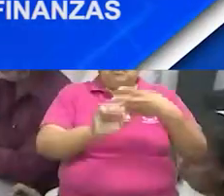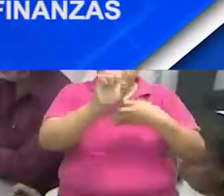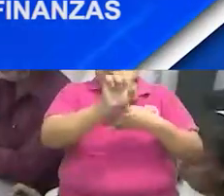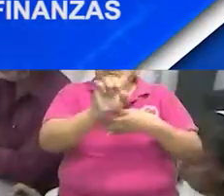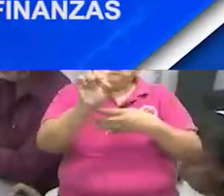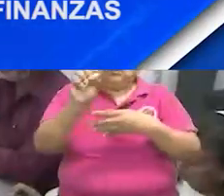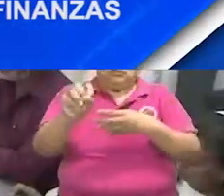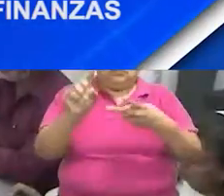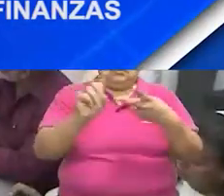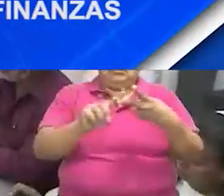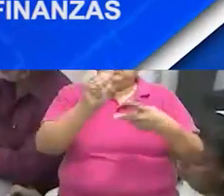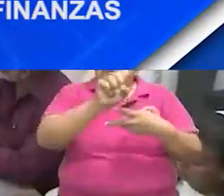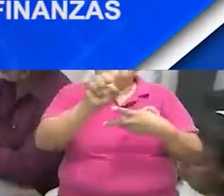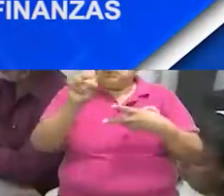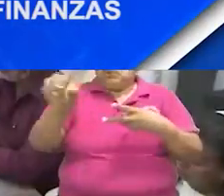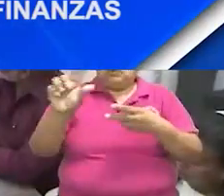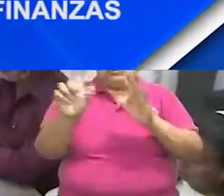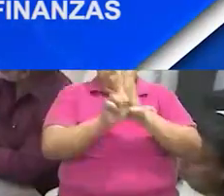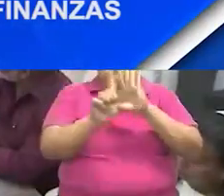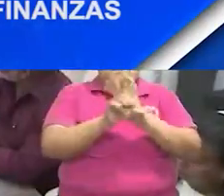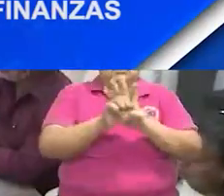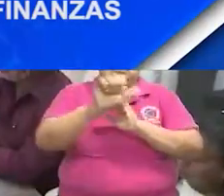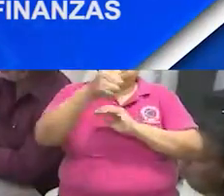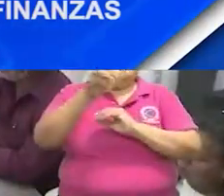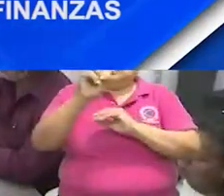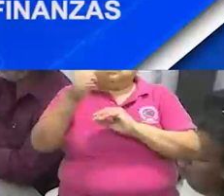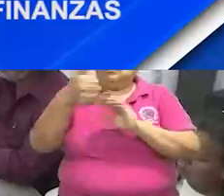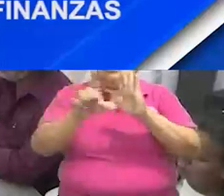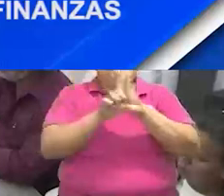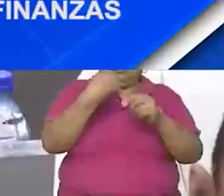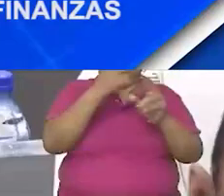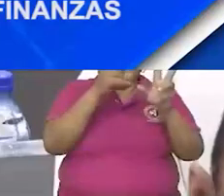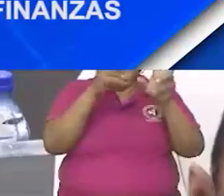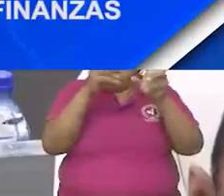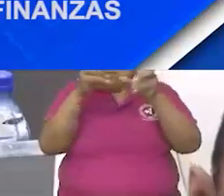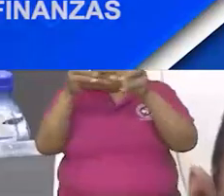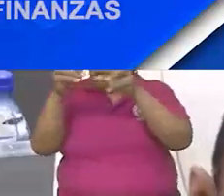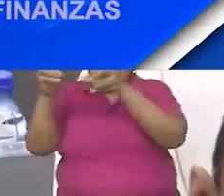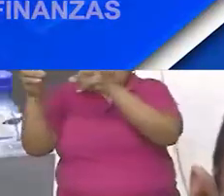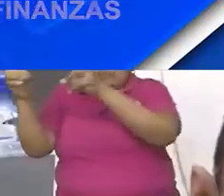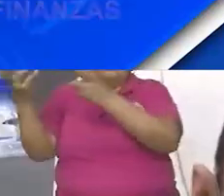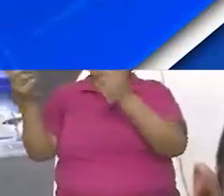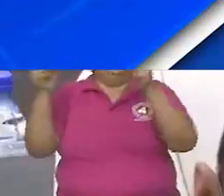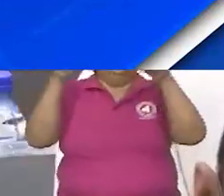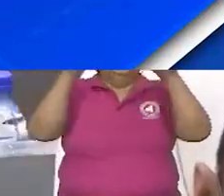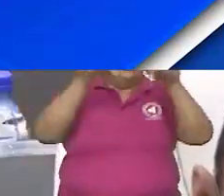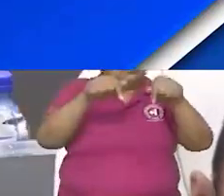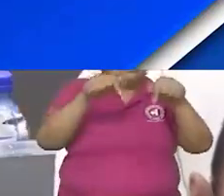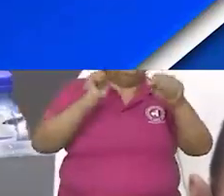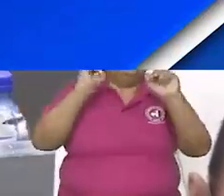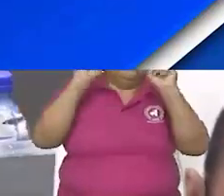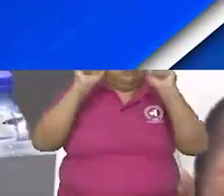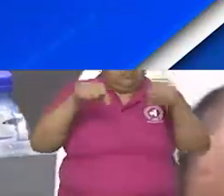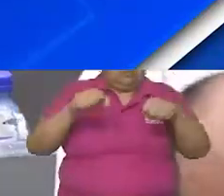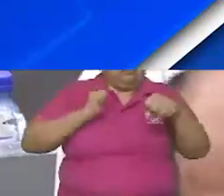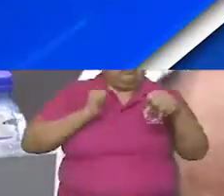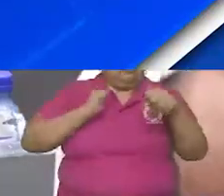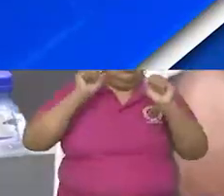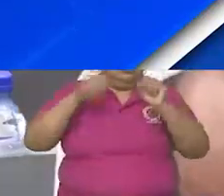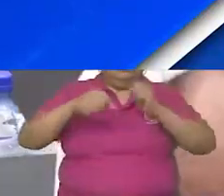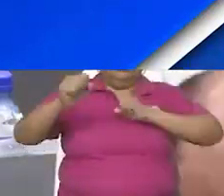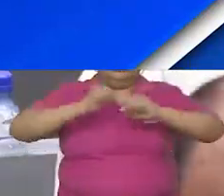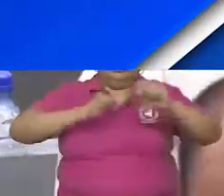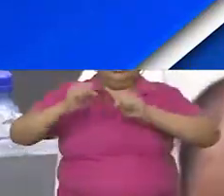17.433 normas contenidas en el inventario del universo del país. Le damos la oportunidad y la posibilidad a